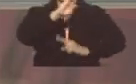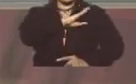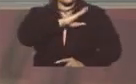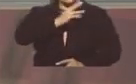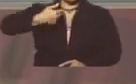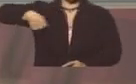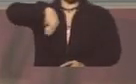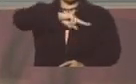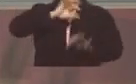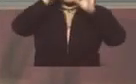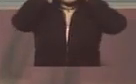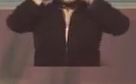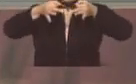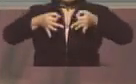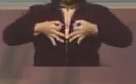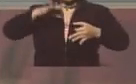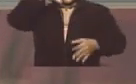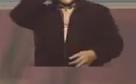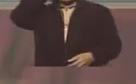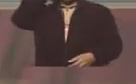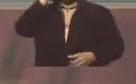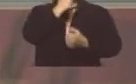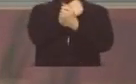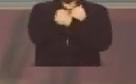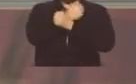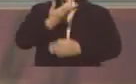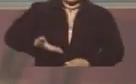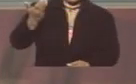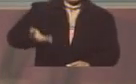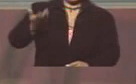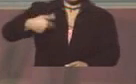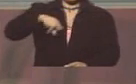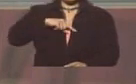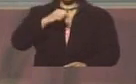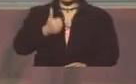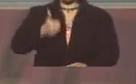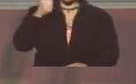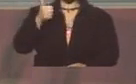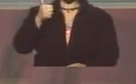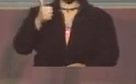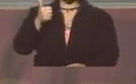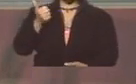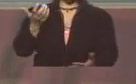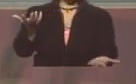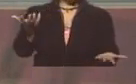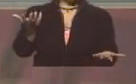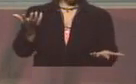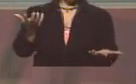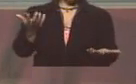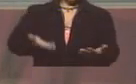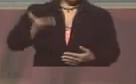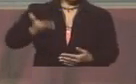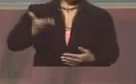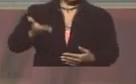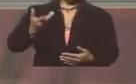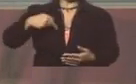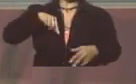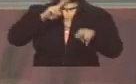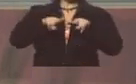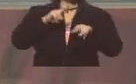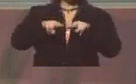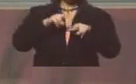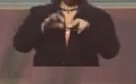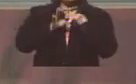importante es entonces que esas raíces que nos pertenecen, que son nuestras, que tenemos que aprender a apreciarlas,